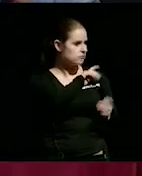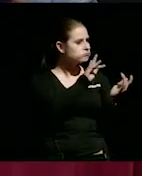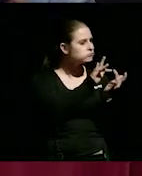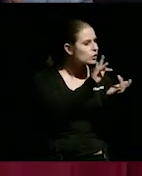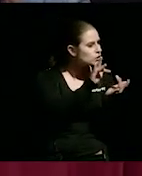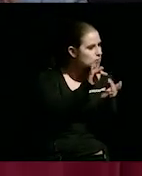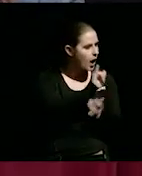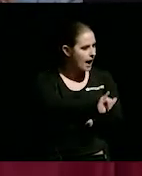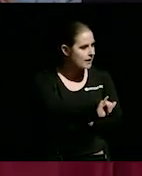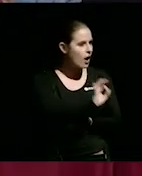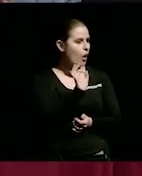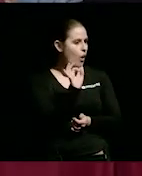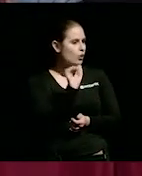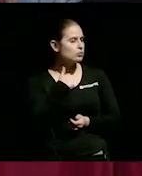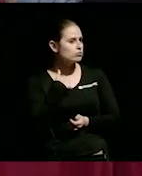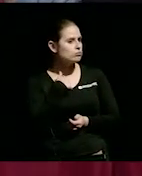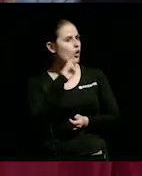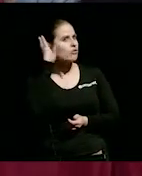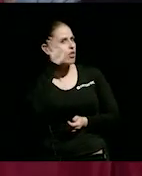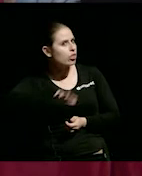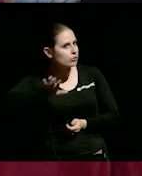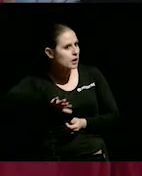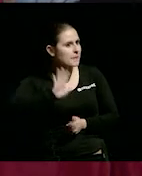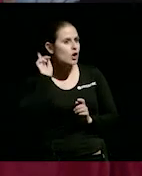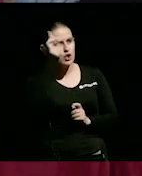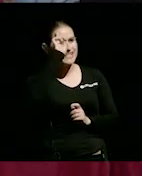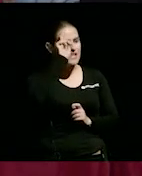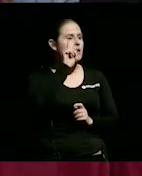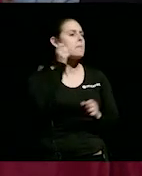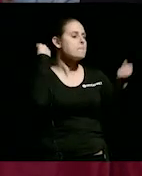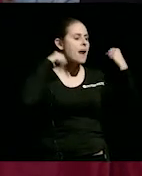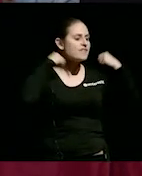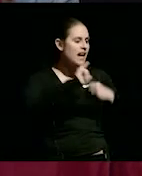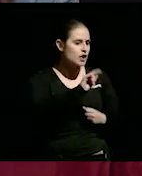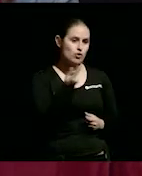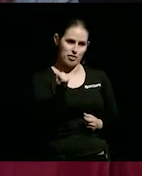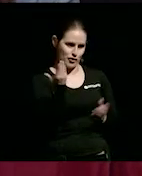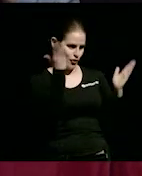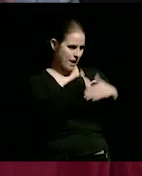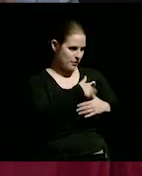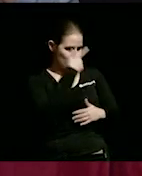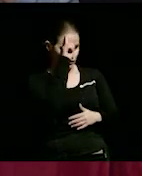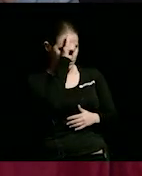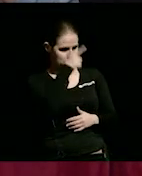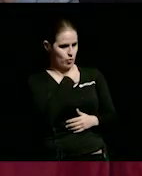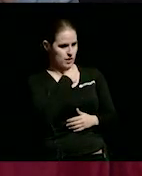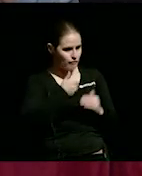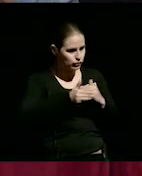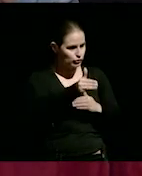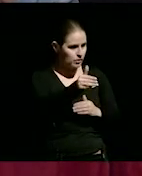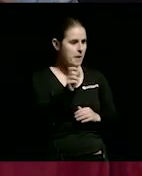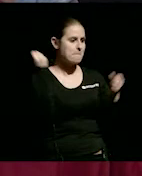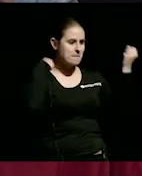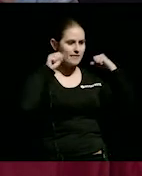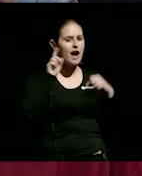hacer prácticas un año entero con vuestra compañía. No tengo dinero, pero bueno, si lo consigo, ¿se podría? Yo estoy